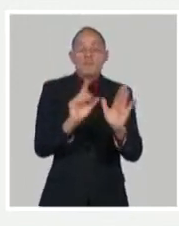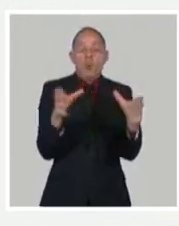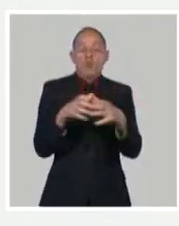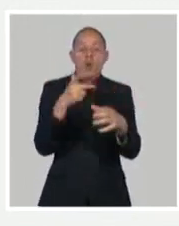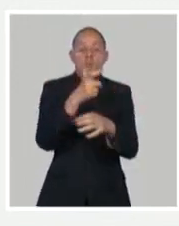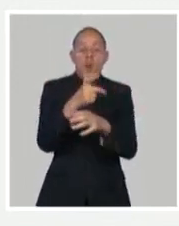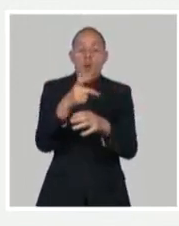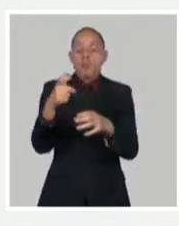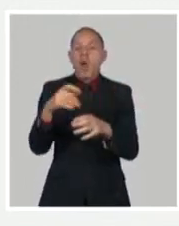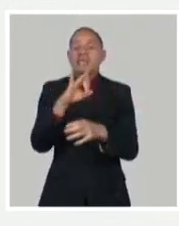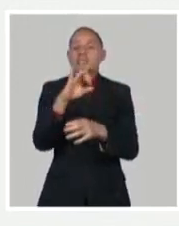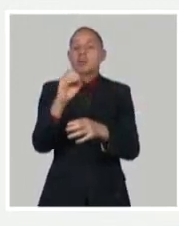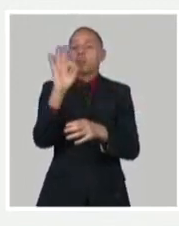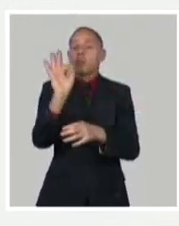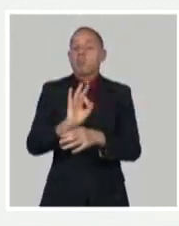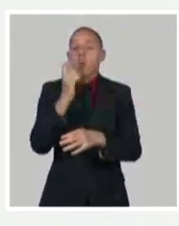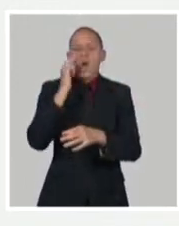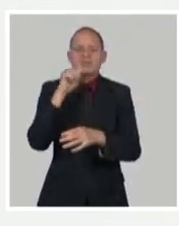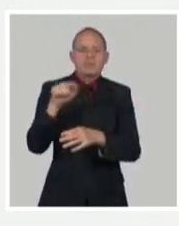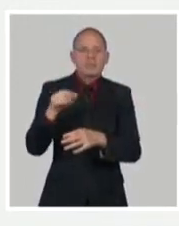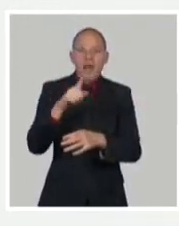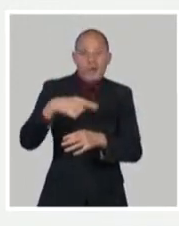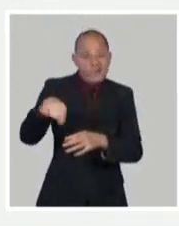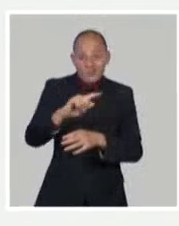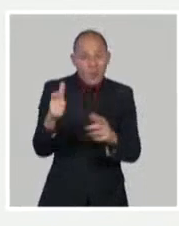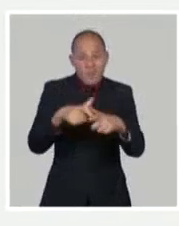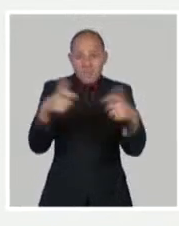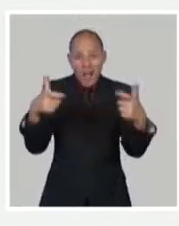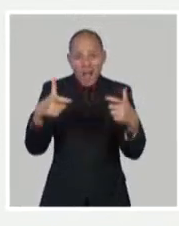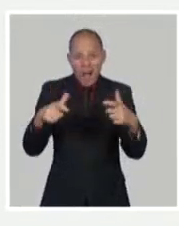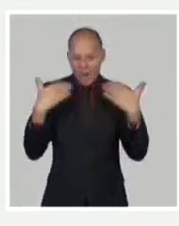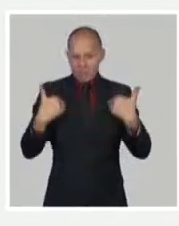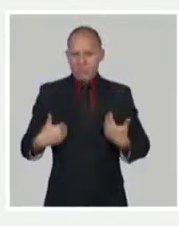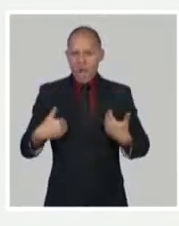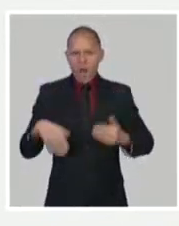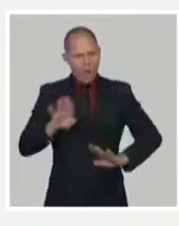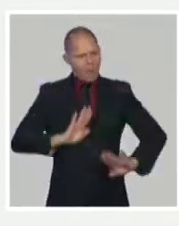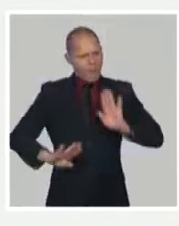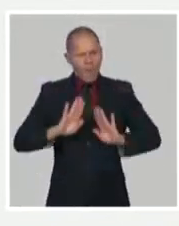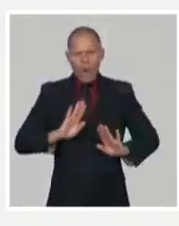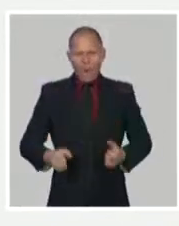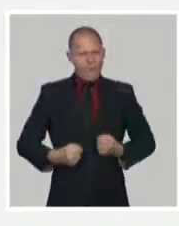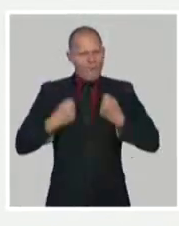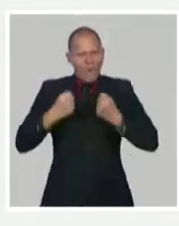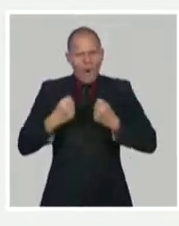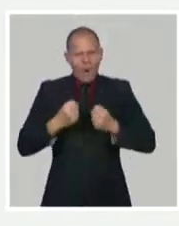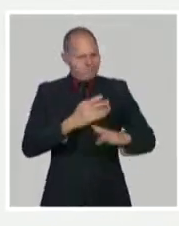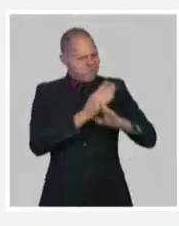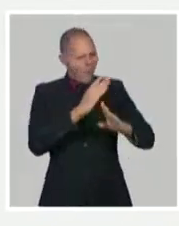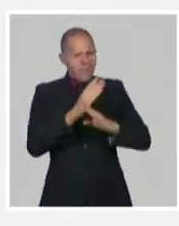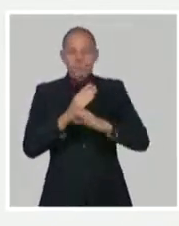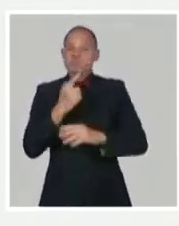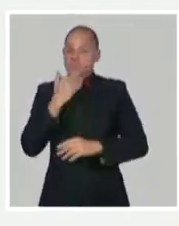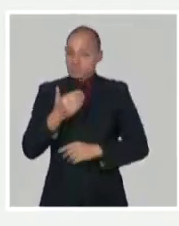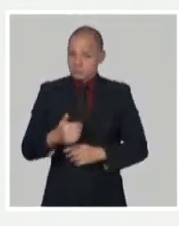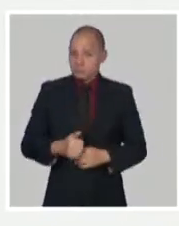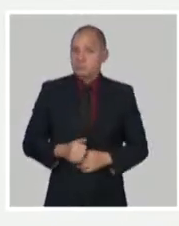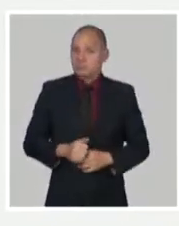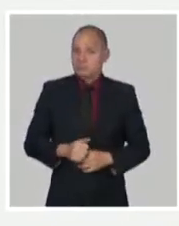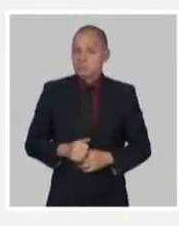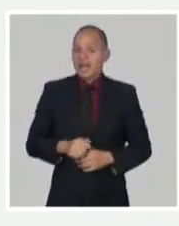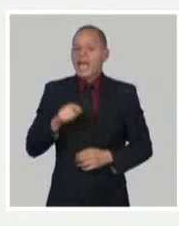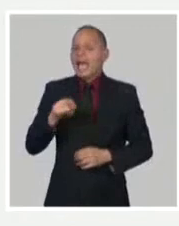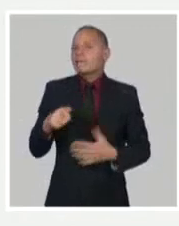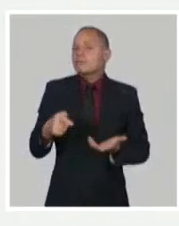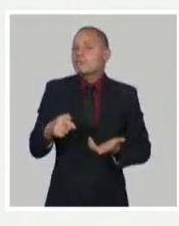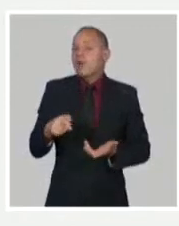las personas tienen una fuerte respuesta celular a la vacunación. Esto ocurre fundamentalmente con Soberana